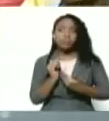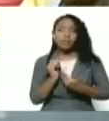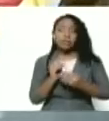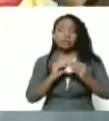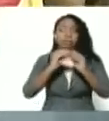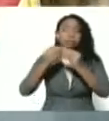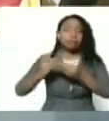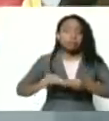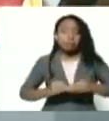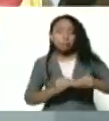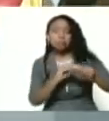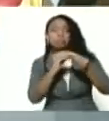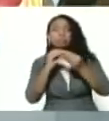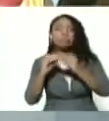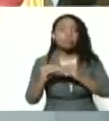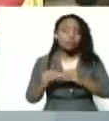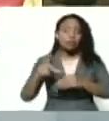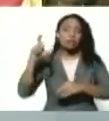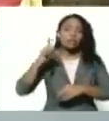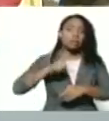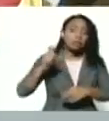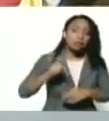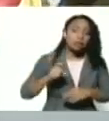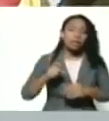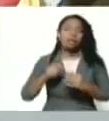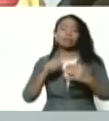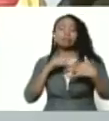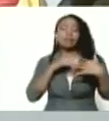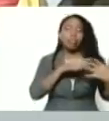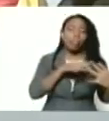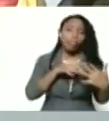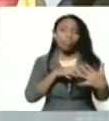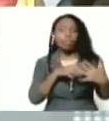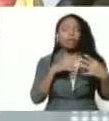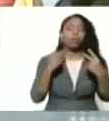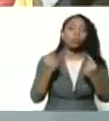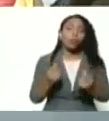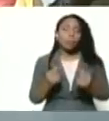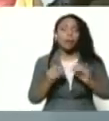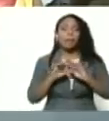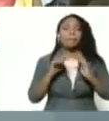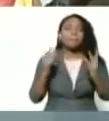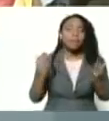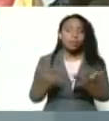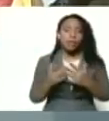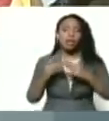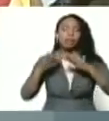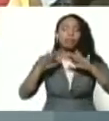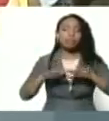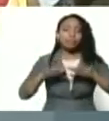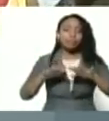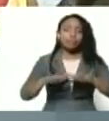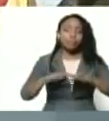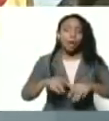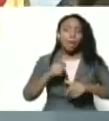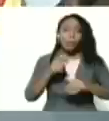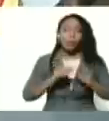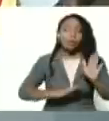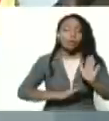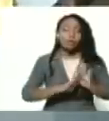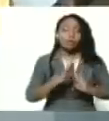apaleando con toda esta necesidad, con la guerra económica, con la pandemia, que ha mermado un poco el desarrollo de esta